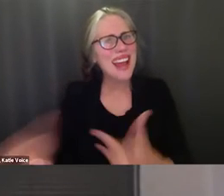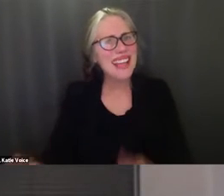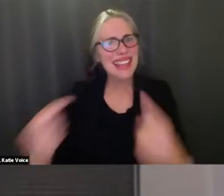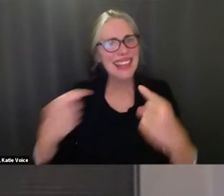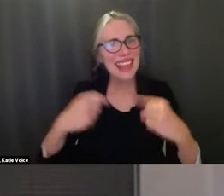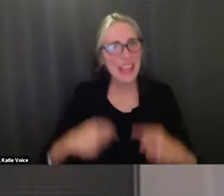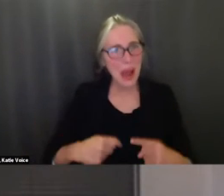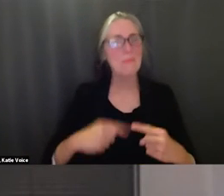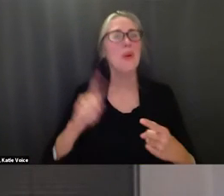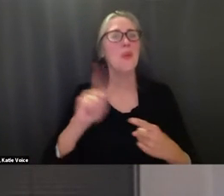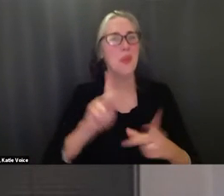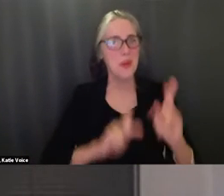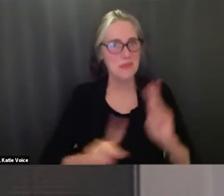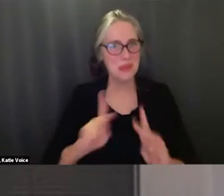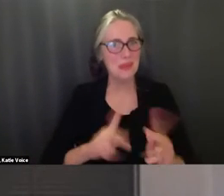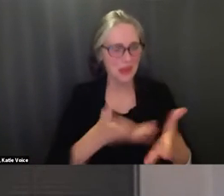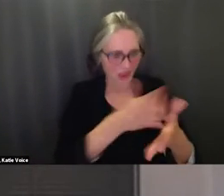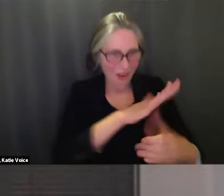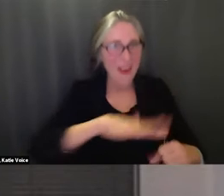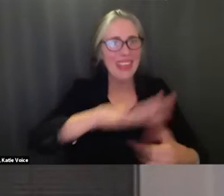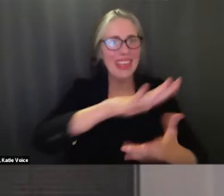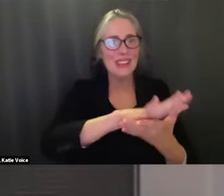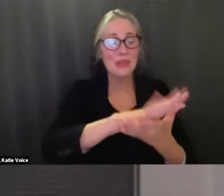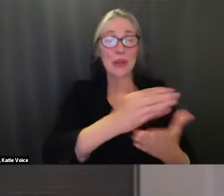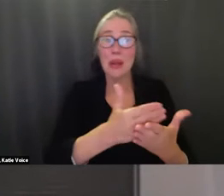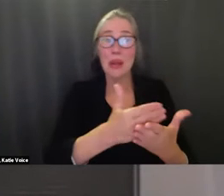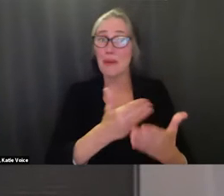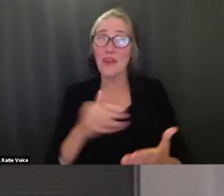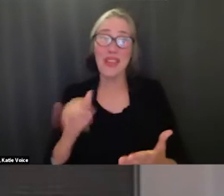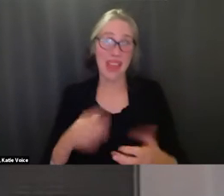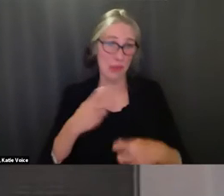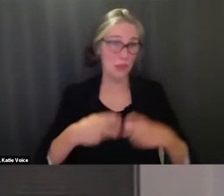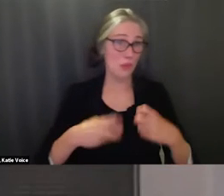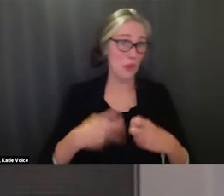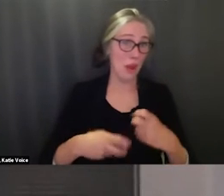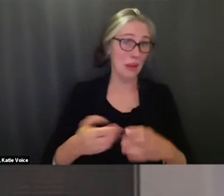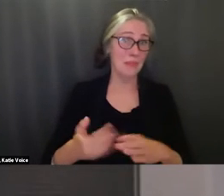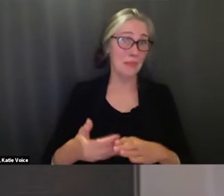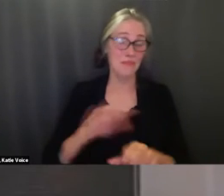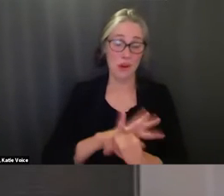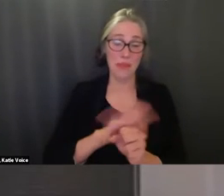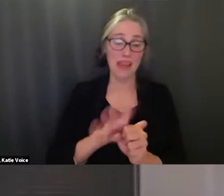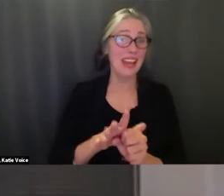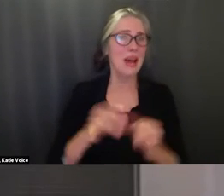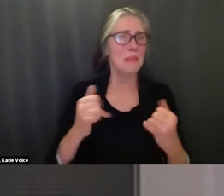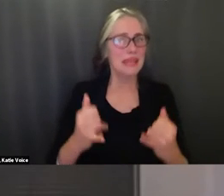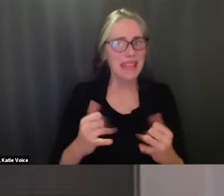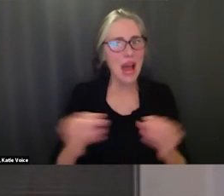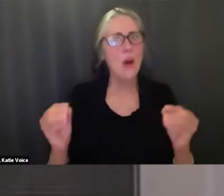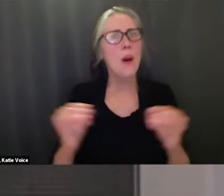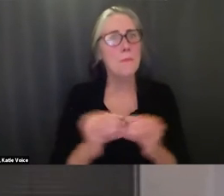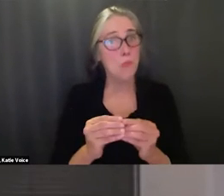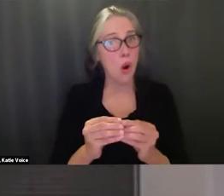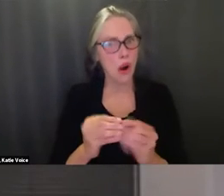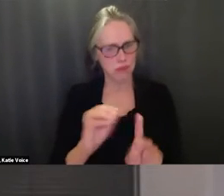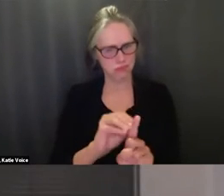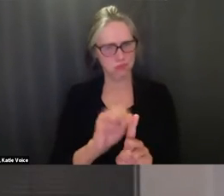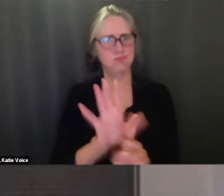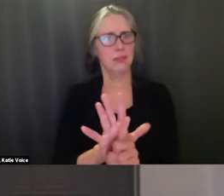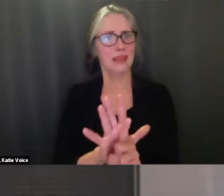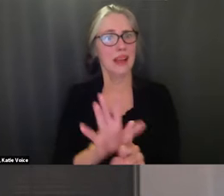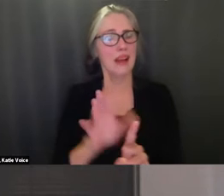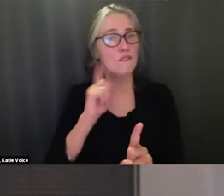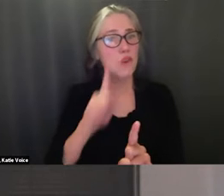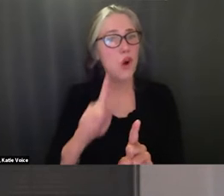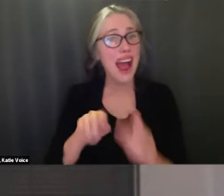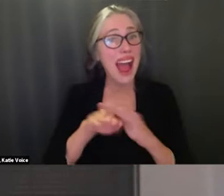Es otra exacerbación del acceso que existía antes de la pandemia, que ahora está más